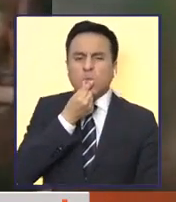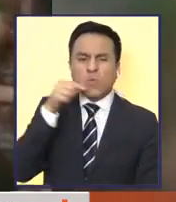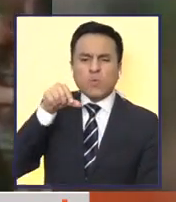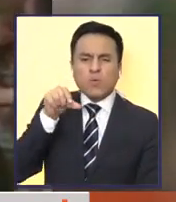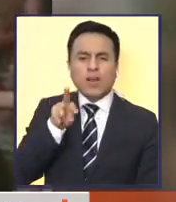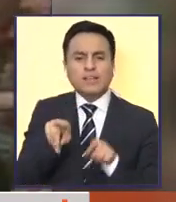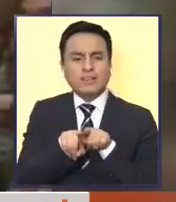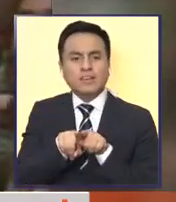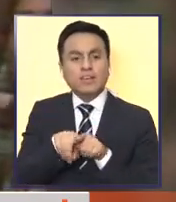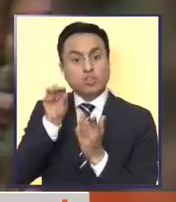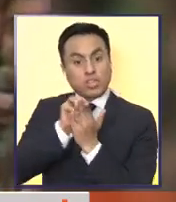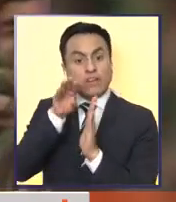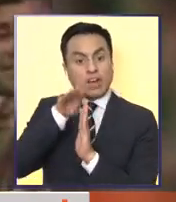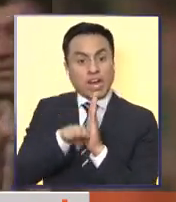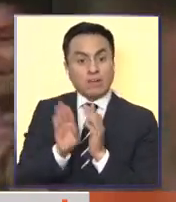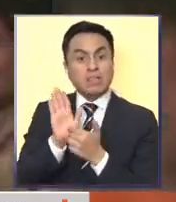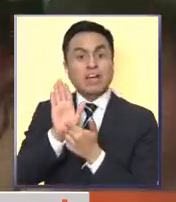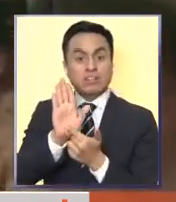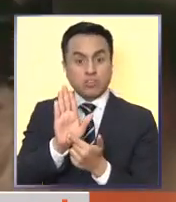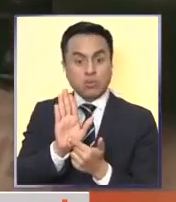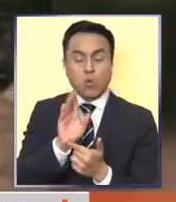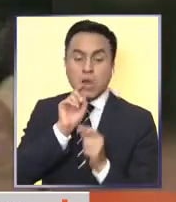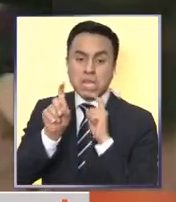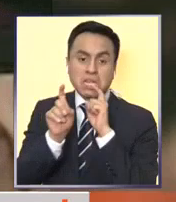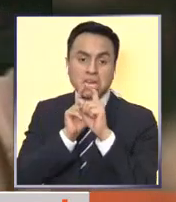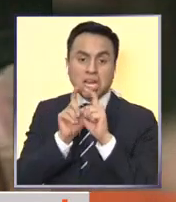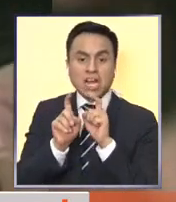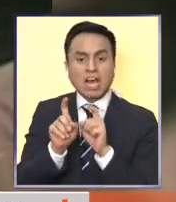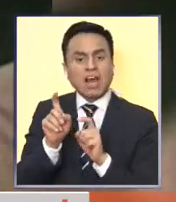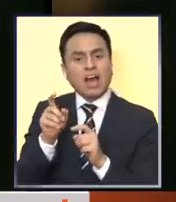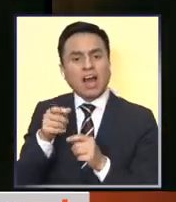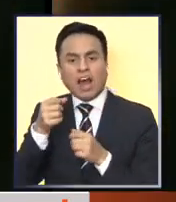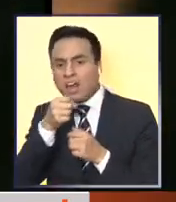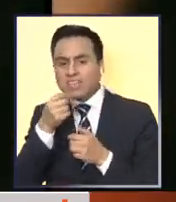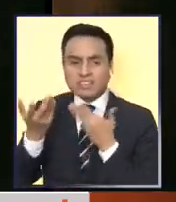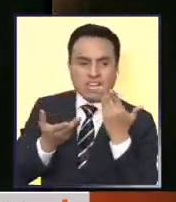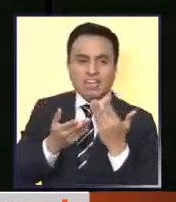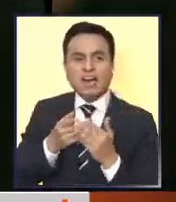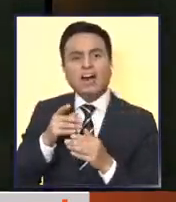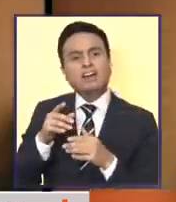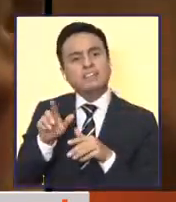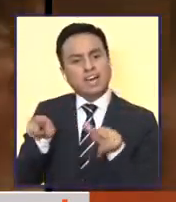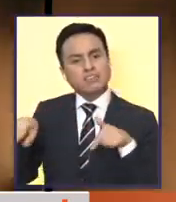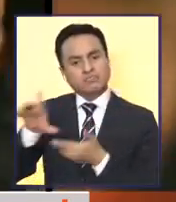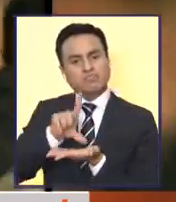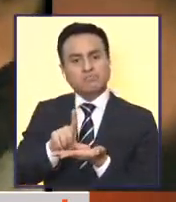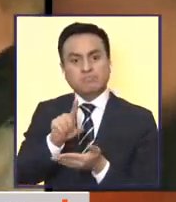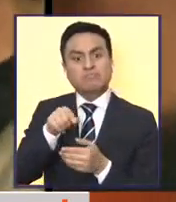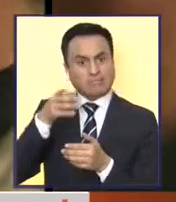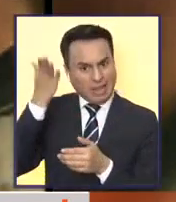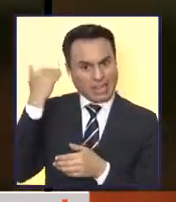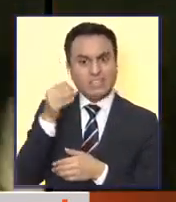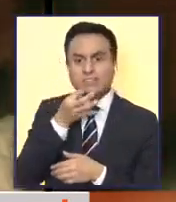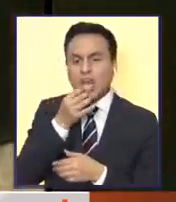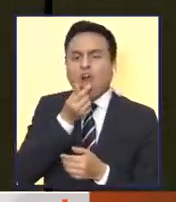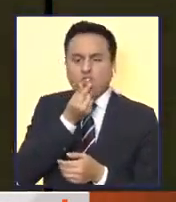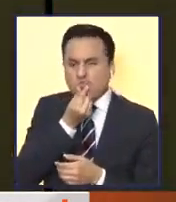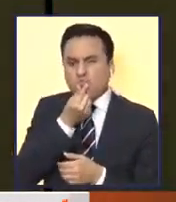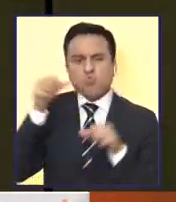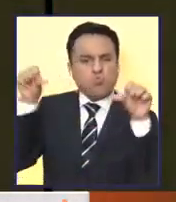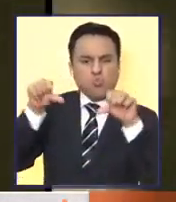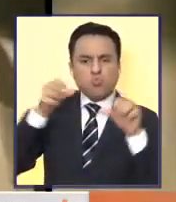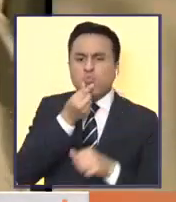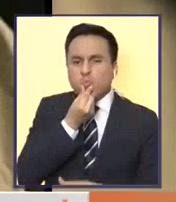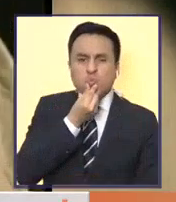Una nota baja en alguna presentación o criticar a los artistas que subían al escenario desató más de alguna vez el abucheo del público.